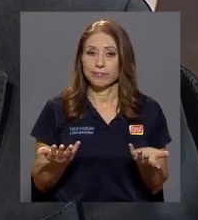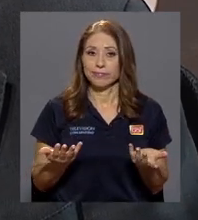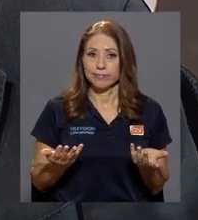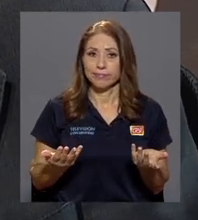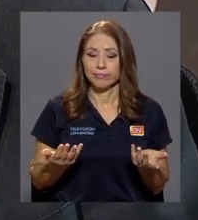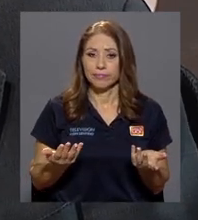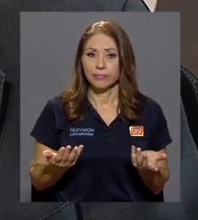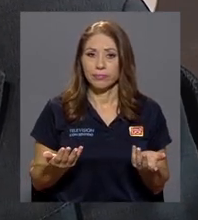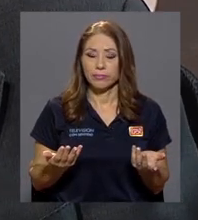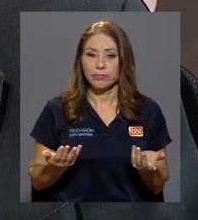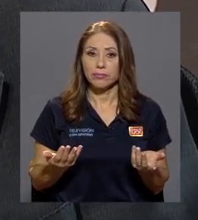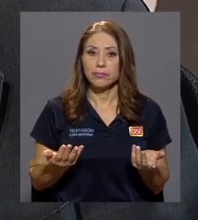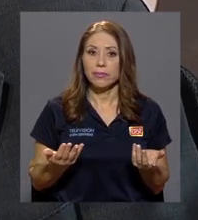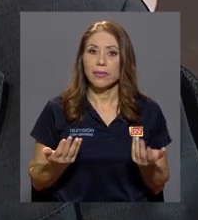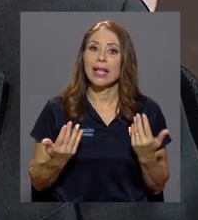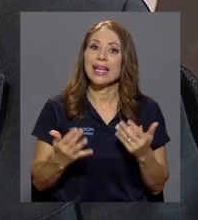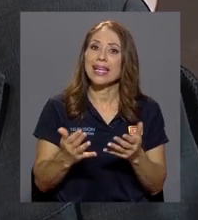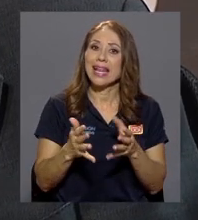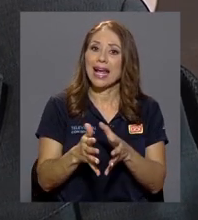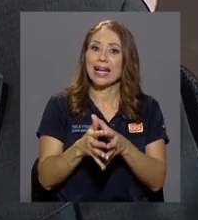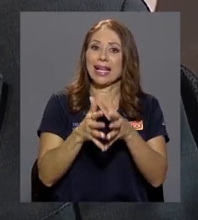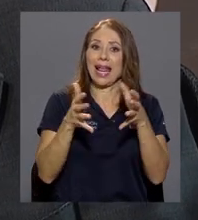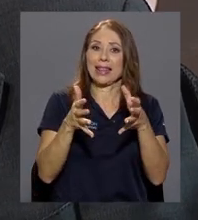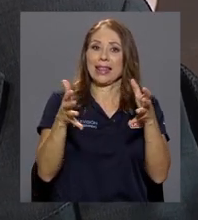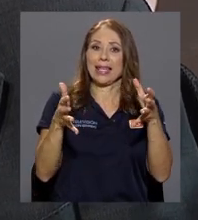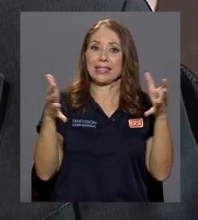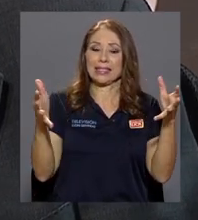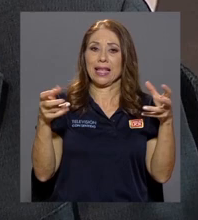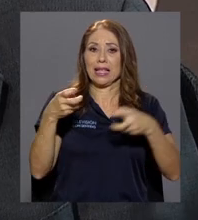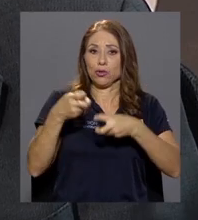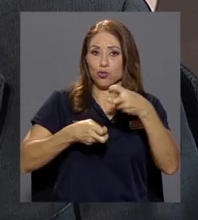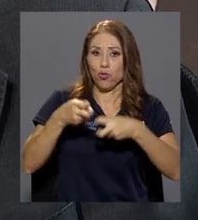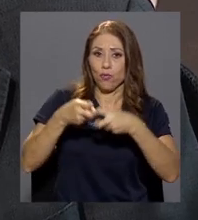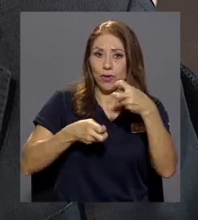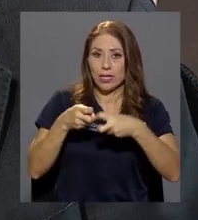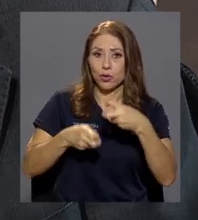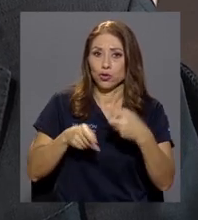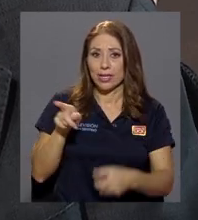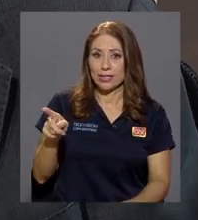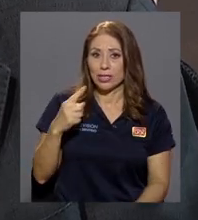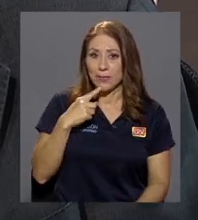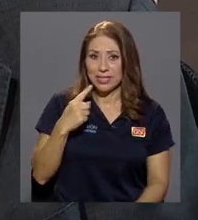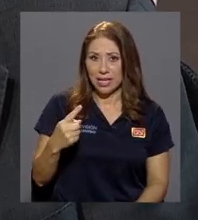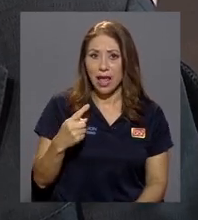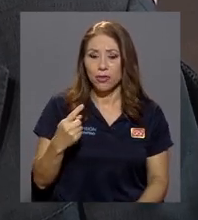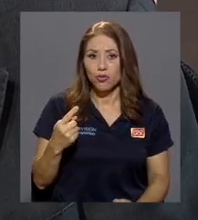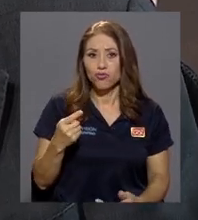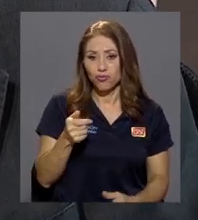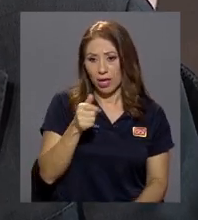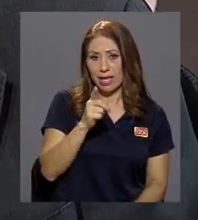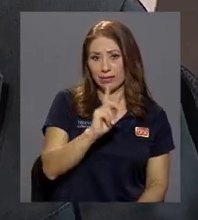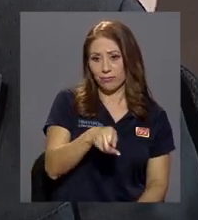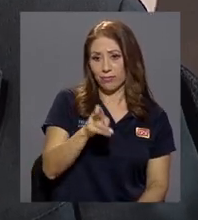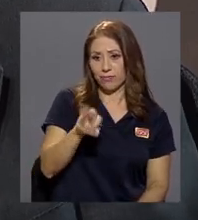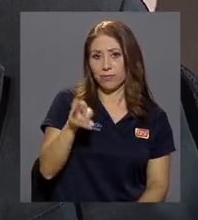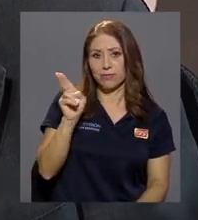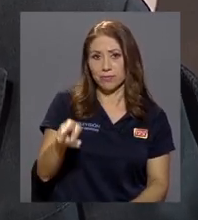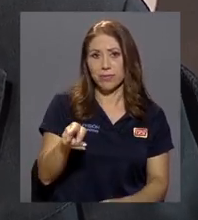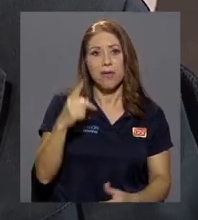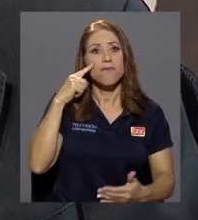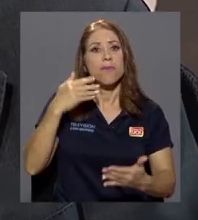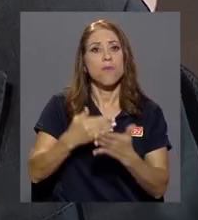magnitud de los conflictos que usted está mencionando revelan por si solos por sí mismos